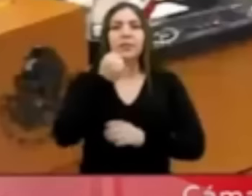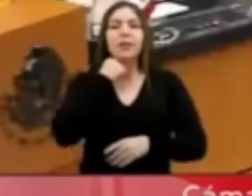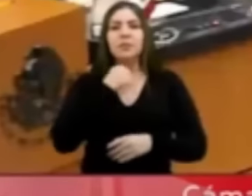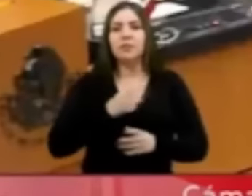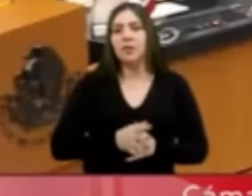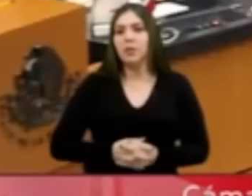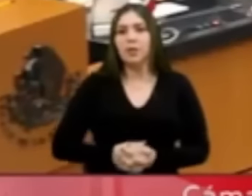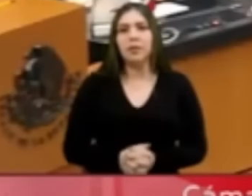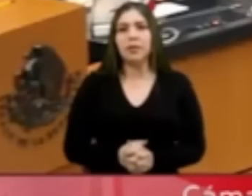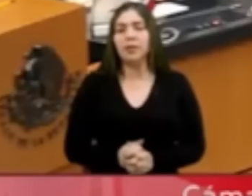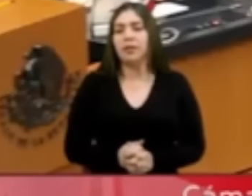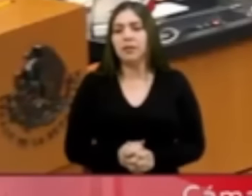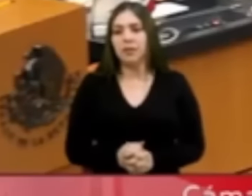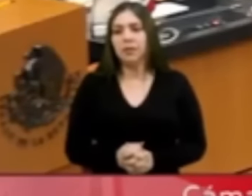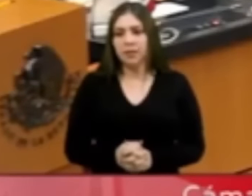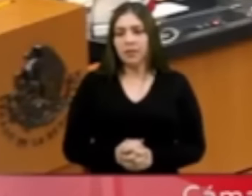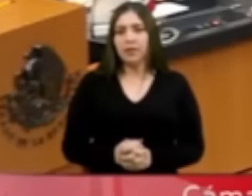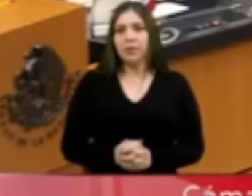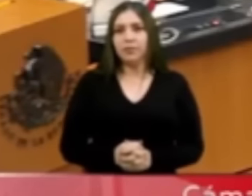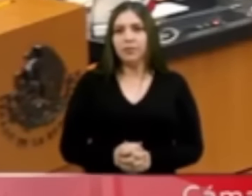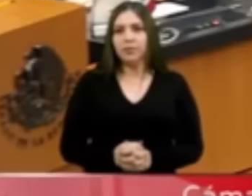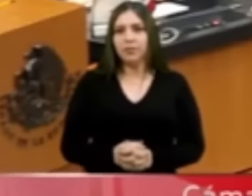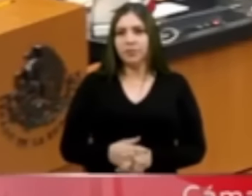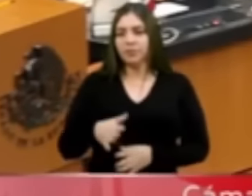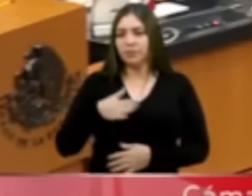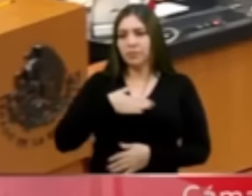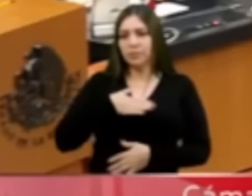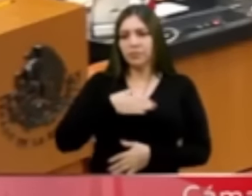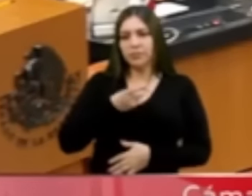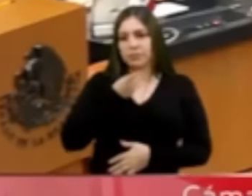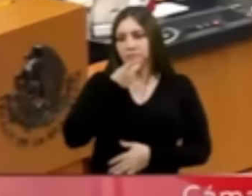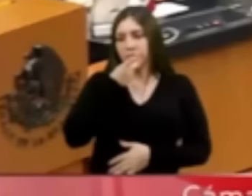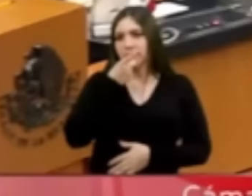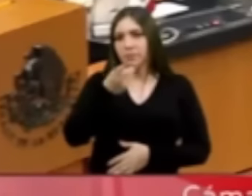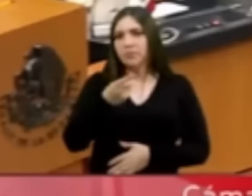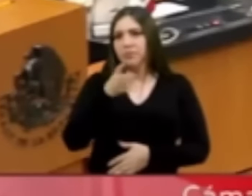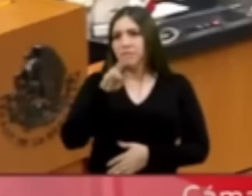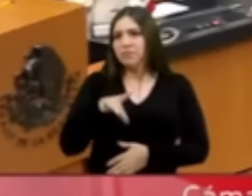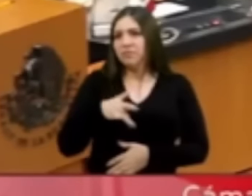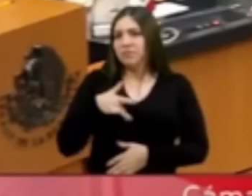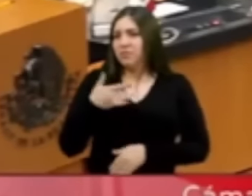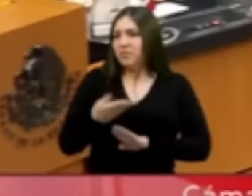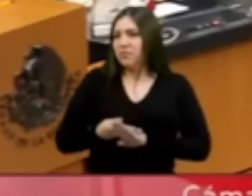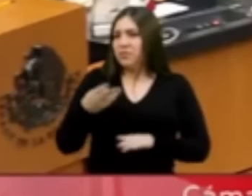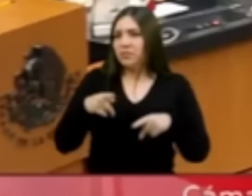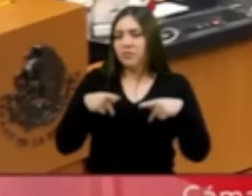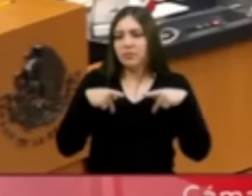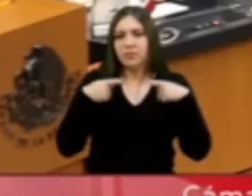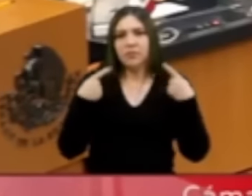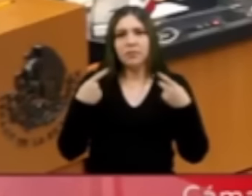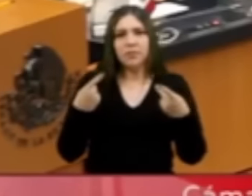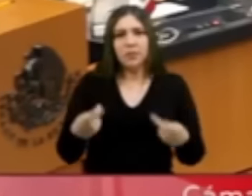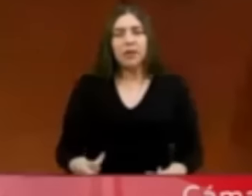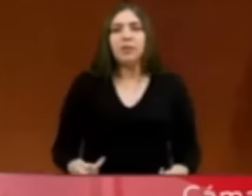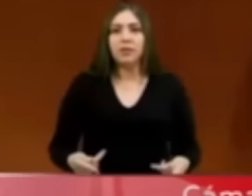Cortés. Decía que estoy francamente decepcionado, porque esos opositores